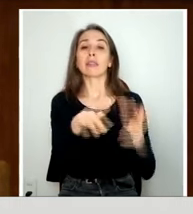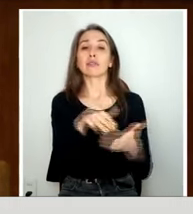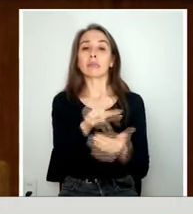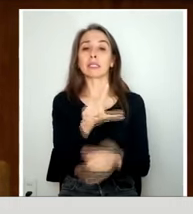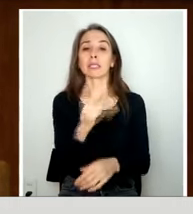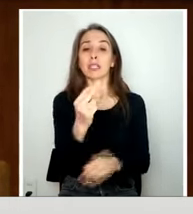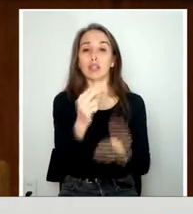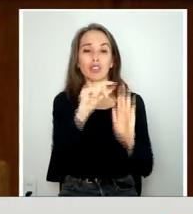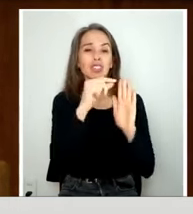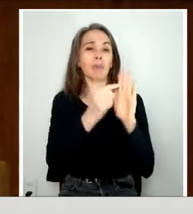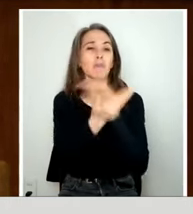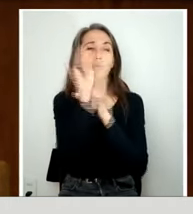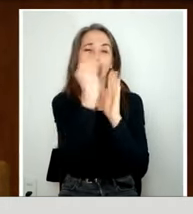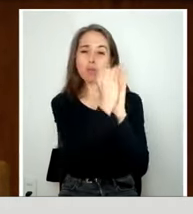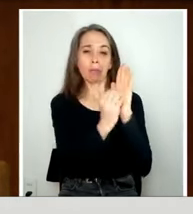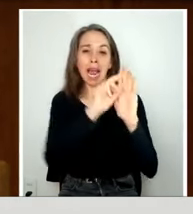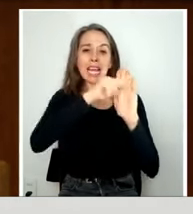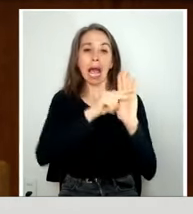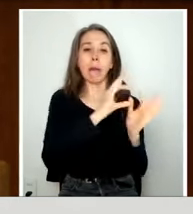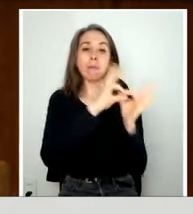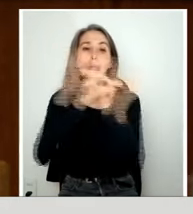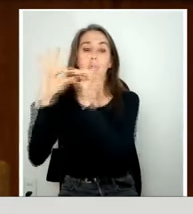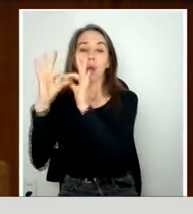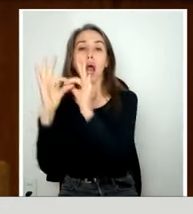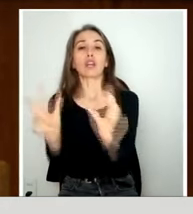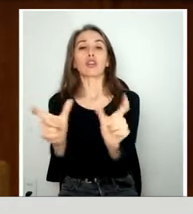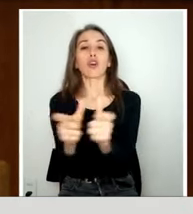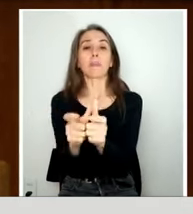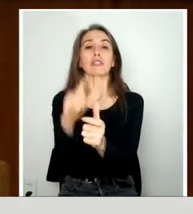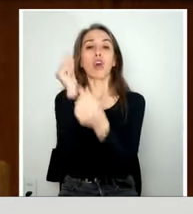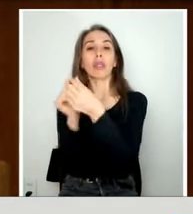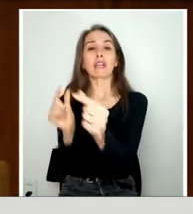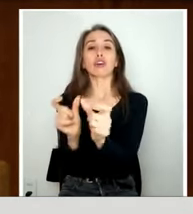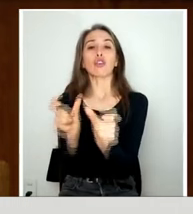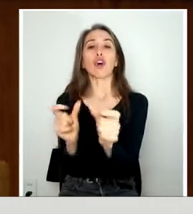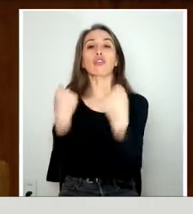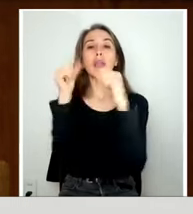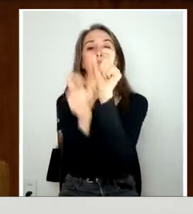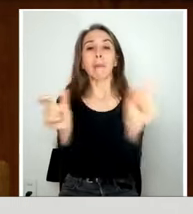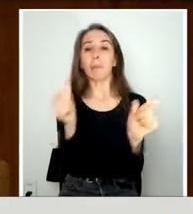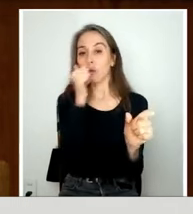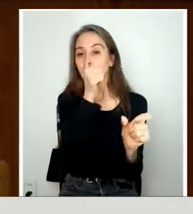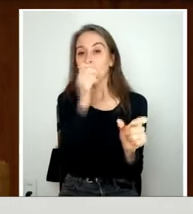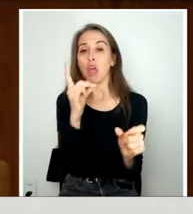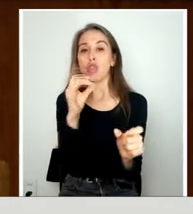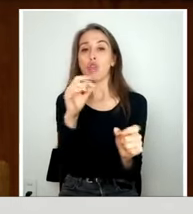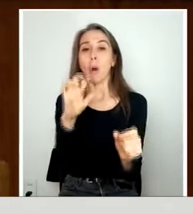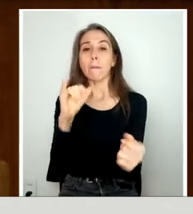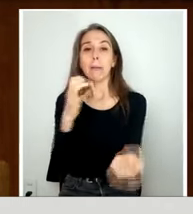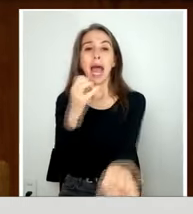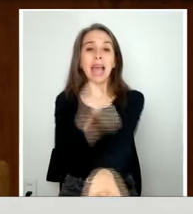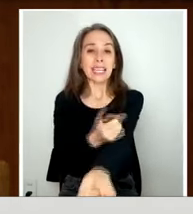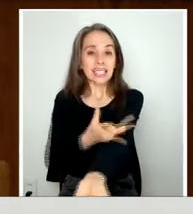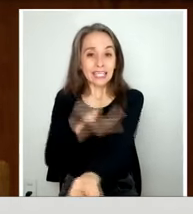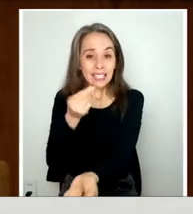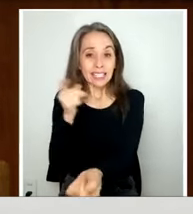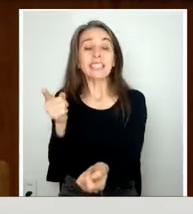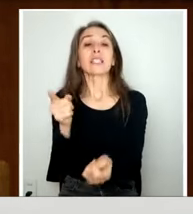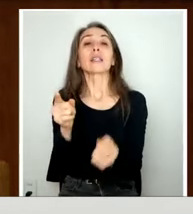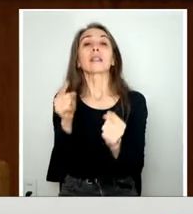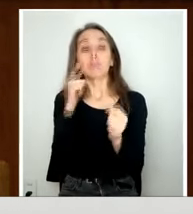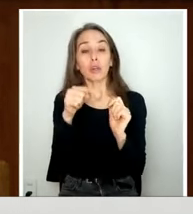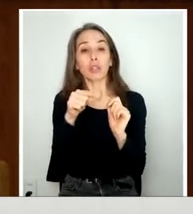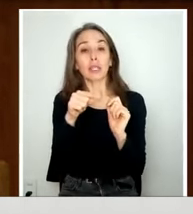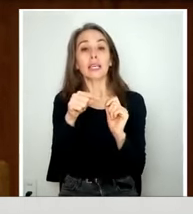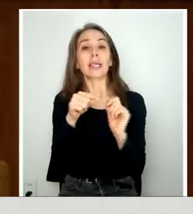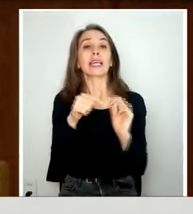y de la Comisión Nacional de control de lenguaje constituye una tarea pendiente en consideración al desfase que ha sufrido la normativa interna